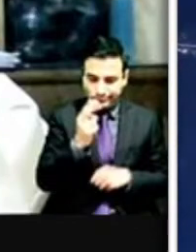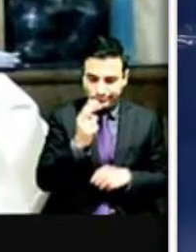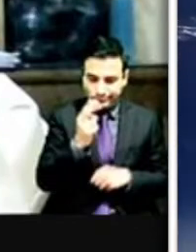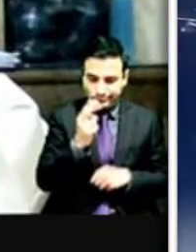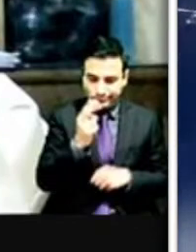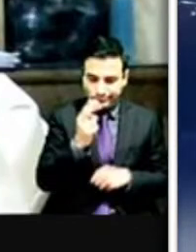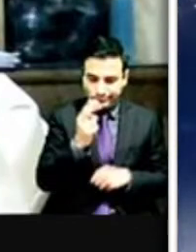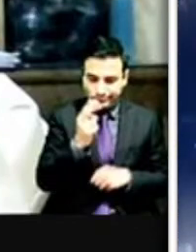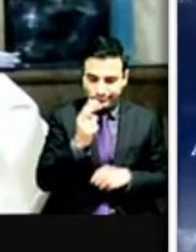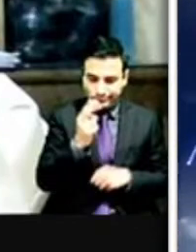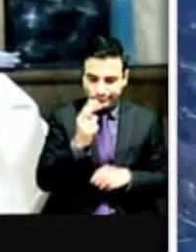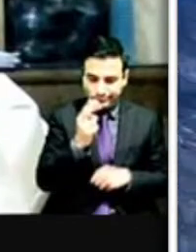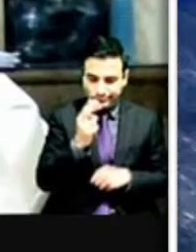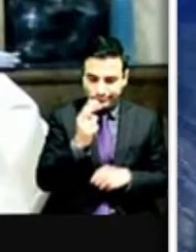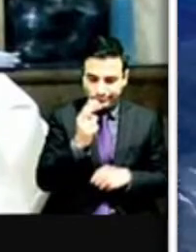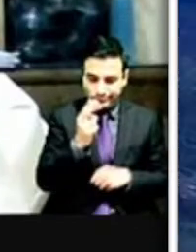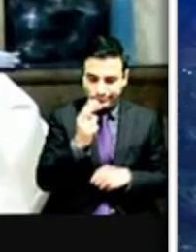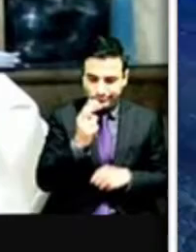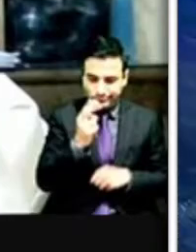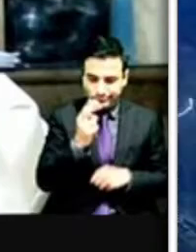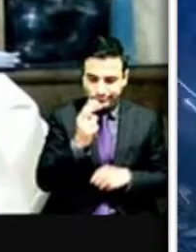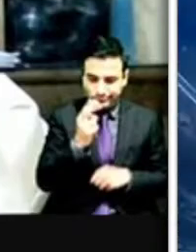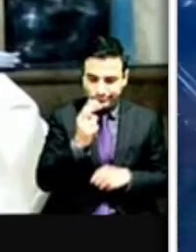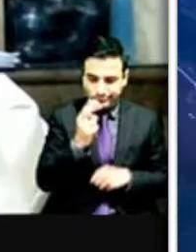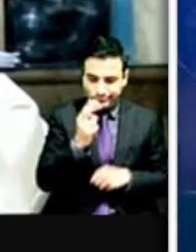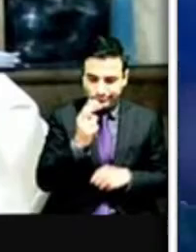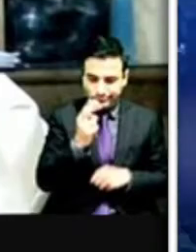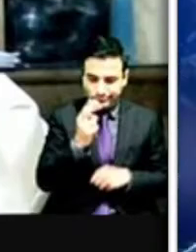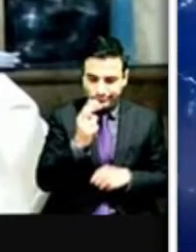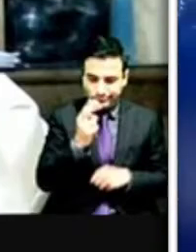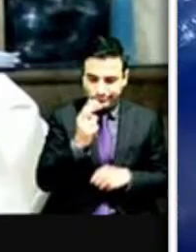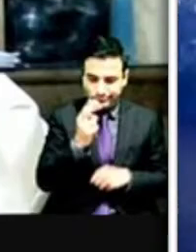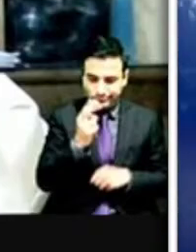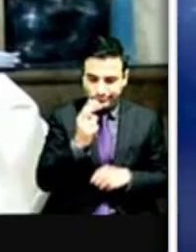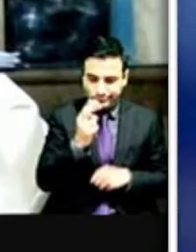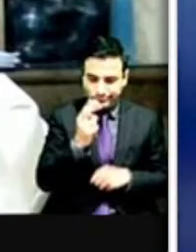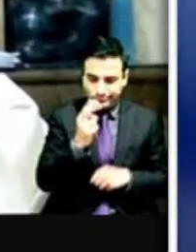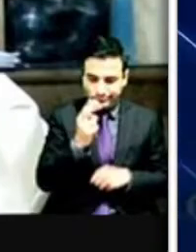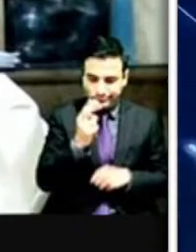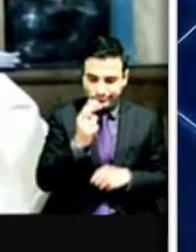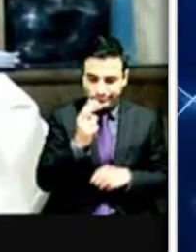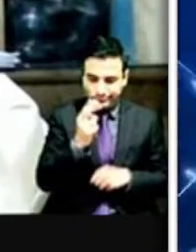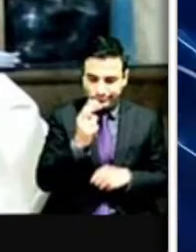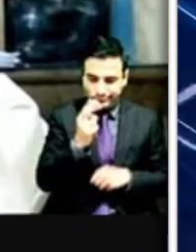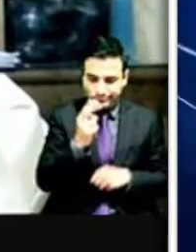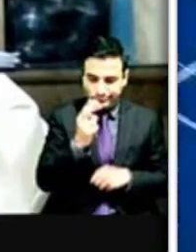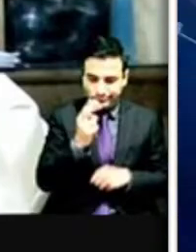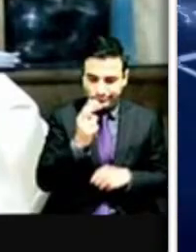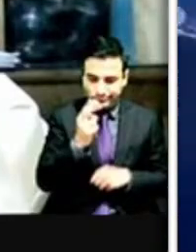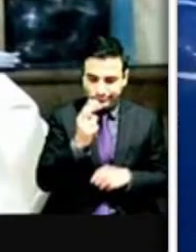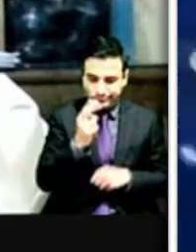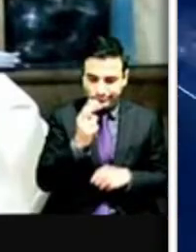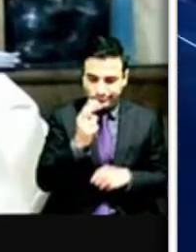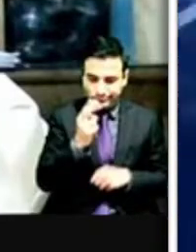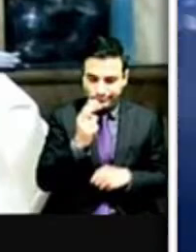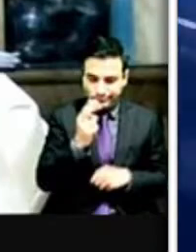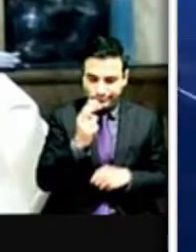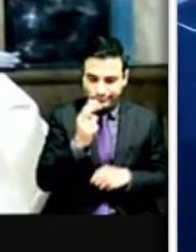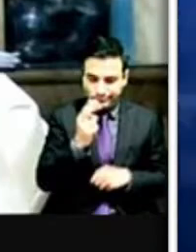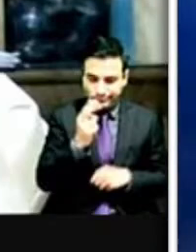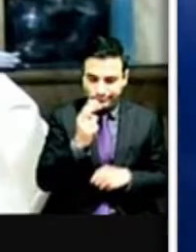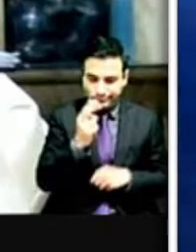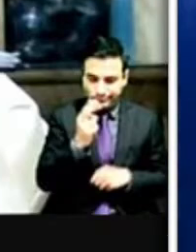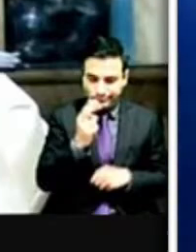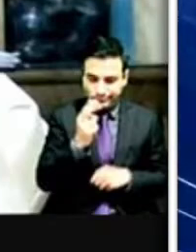a cabo esta revocación de mandato, porque es un mandato constitucional, algo que Lorenzo Córdoba no acaba